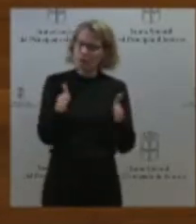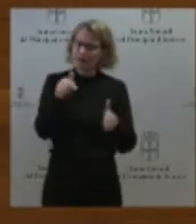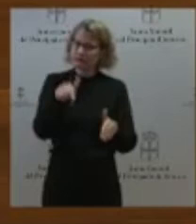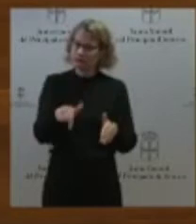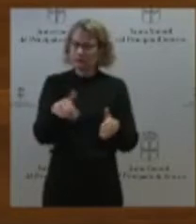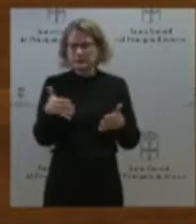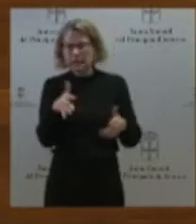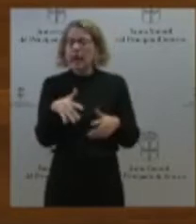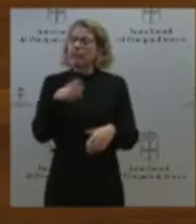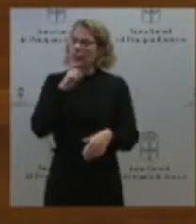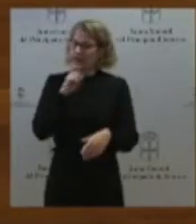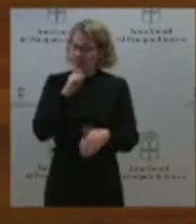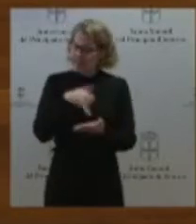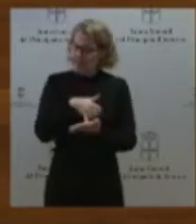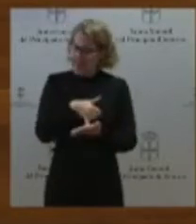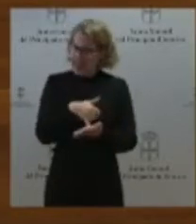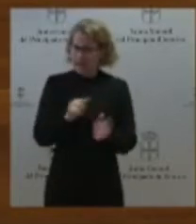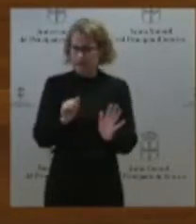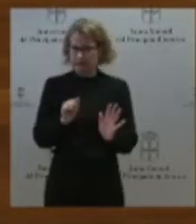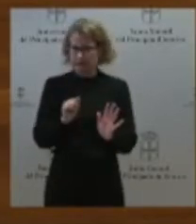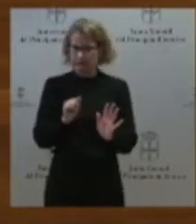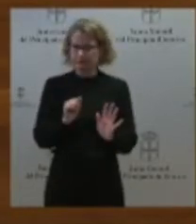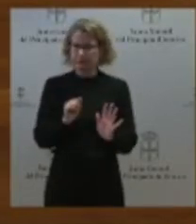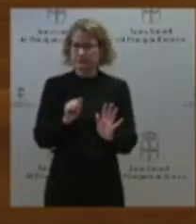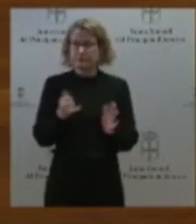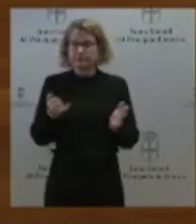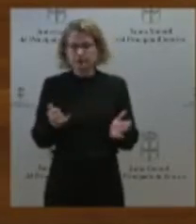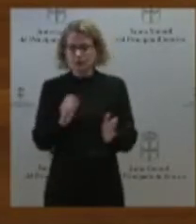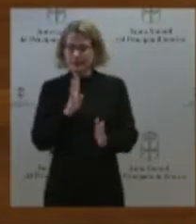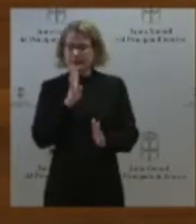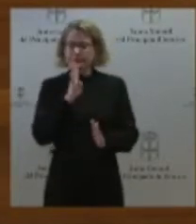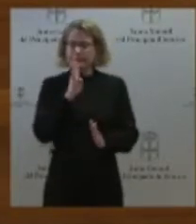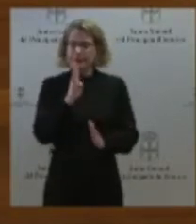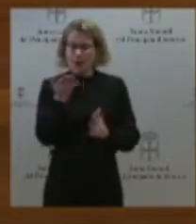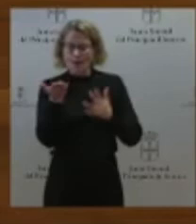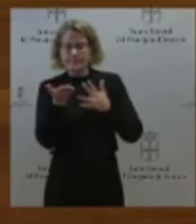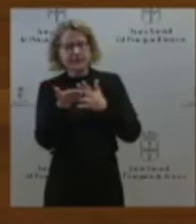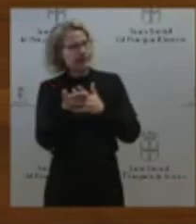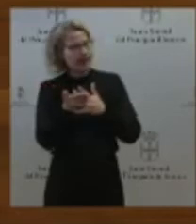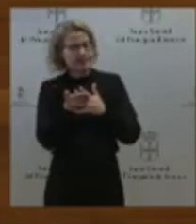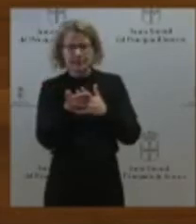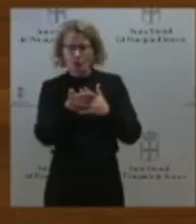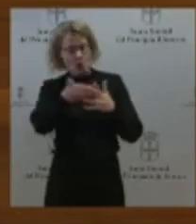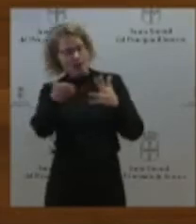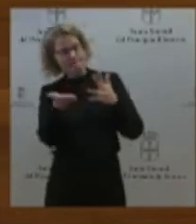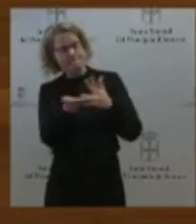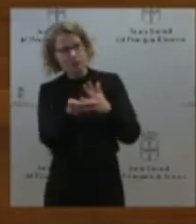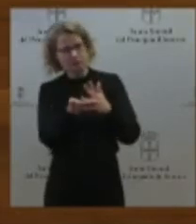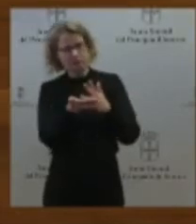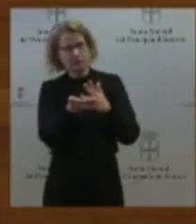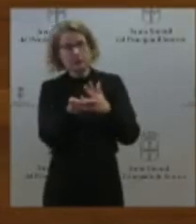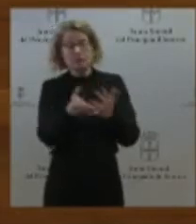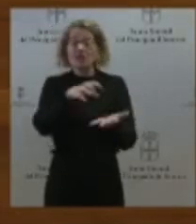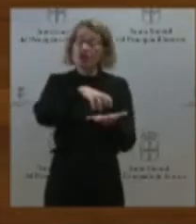Superamos el ecuador de este periodo legislativo con la sensación de que hay más dudas que certezas y quizás más declaraciones de intenciones que